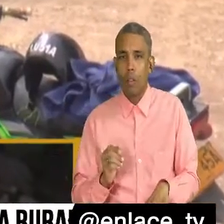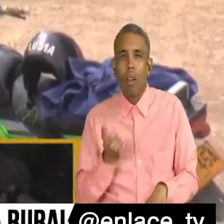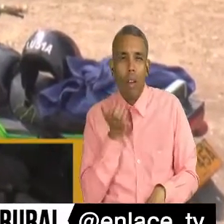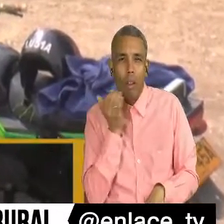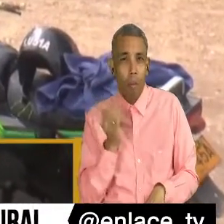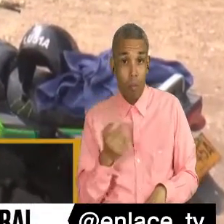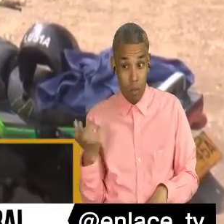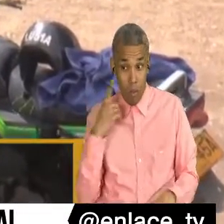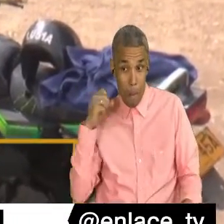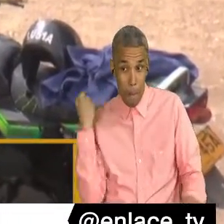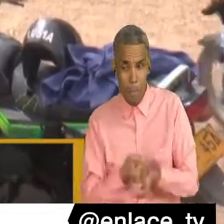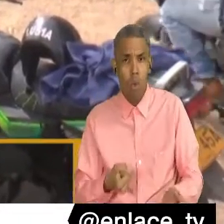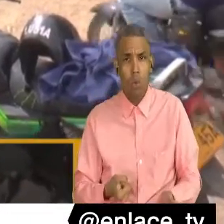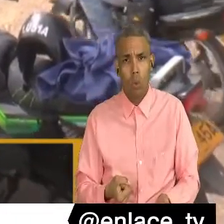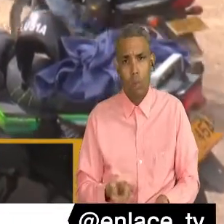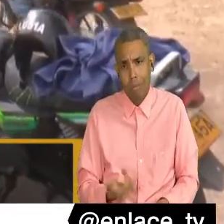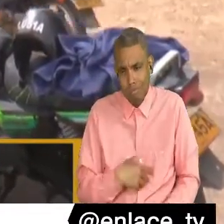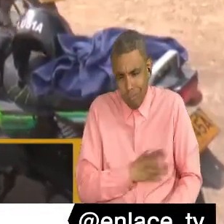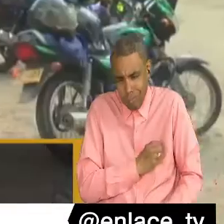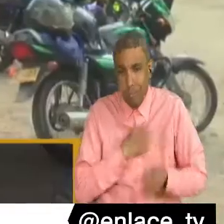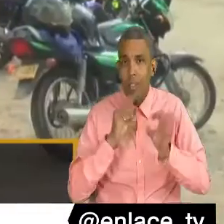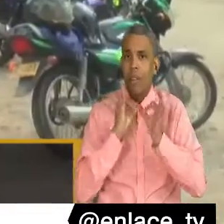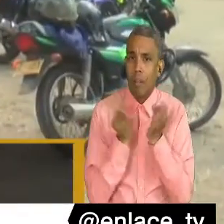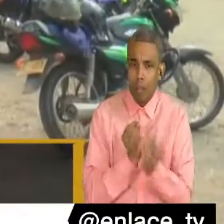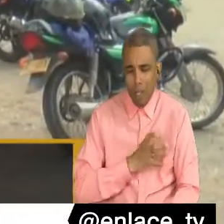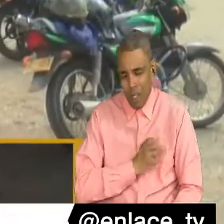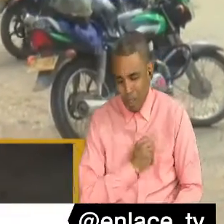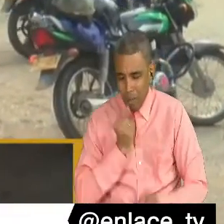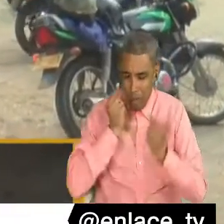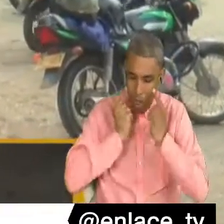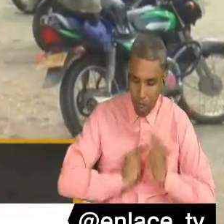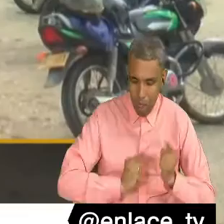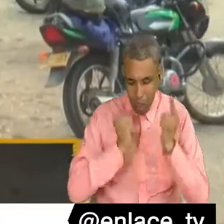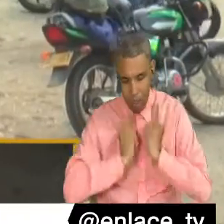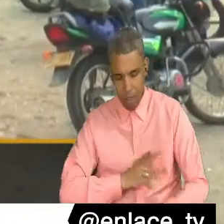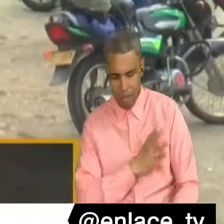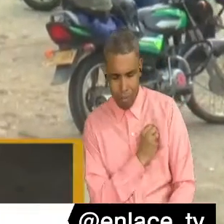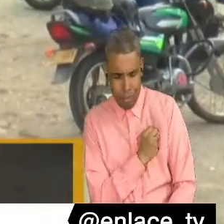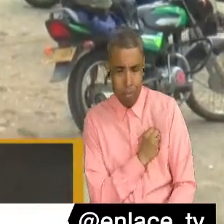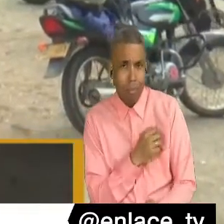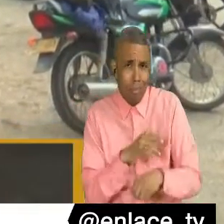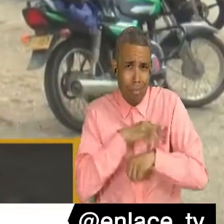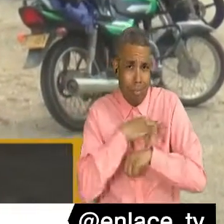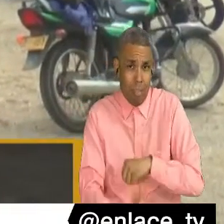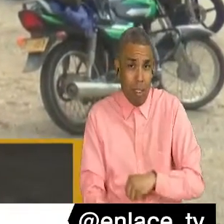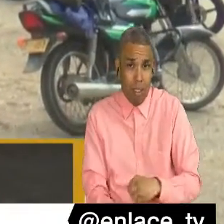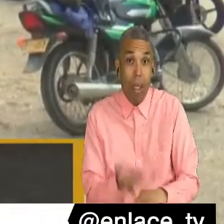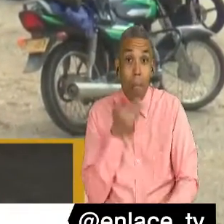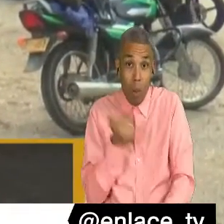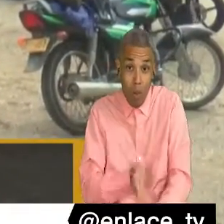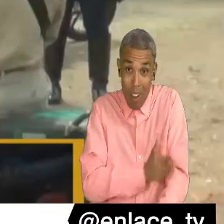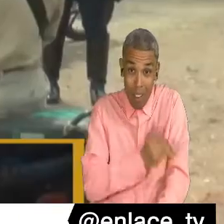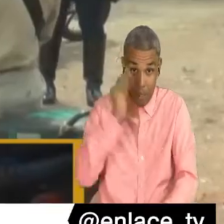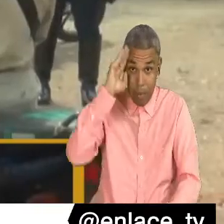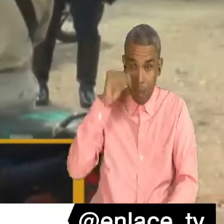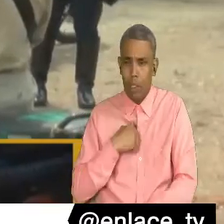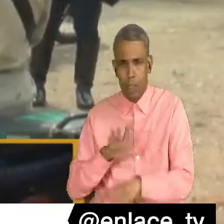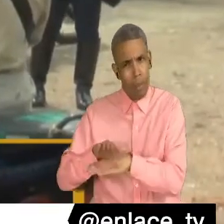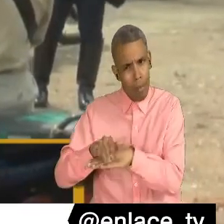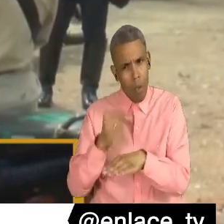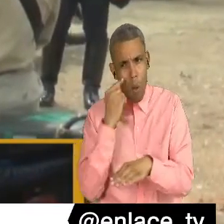barranqueñas. Entonces, lo que queremos hacer con estas campañas es sensibilizar a nuestra comunidad para que evitemos tener tragedias que nos enluten